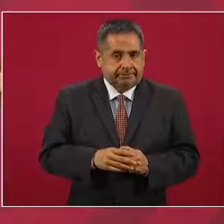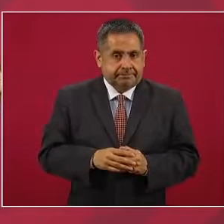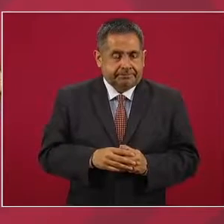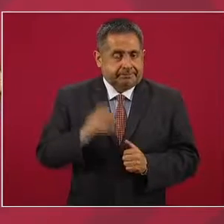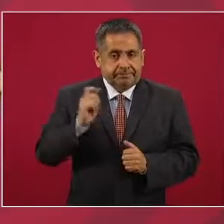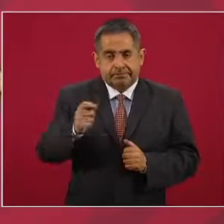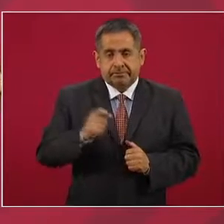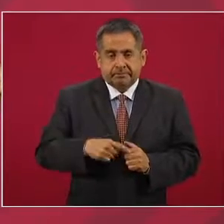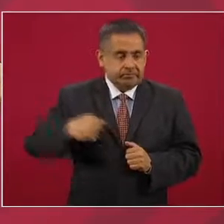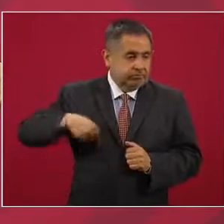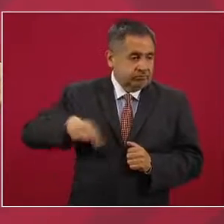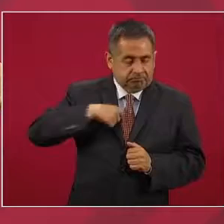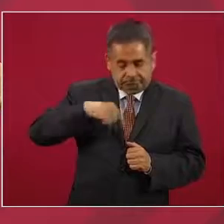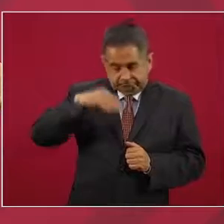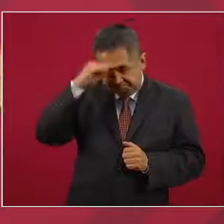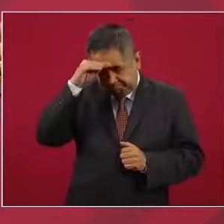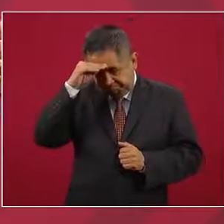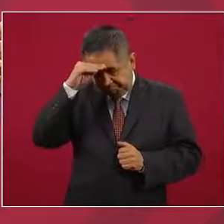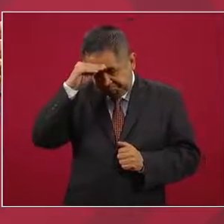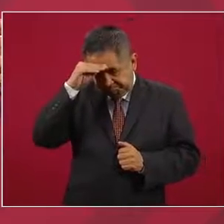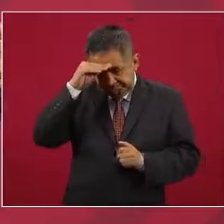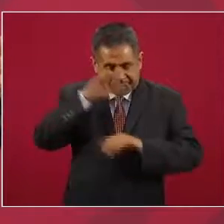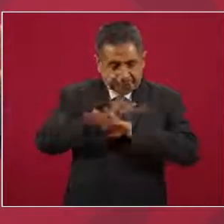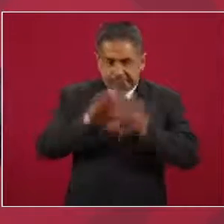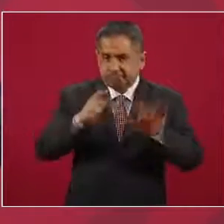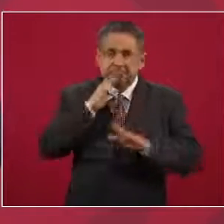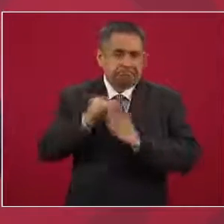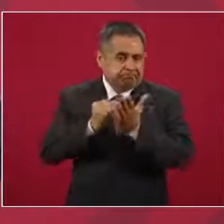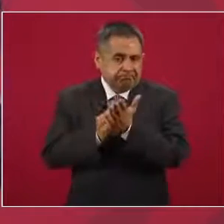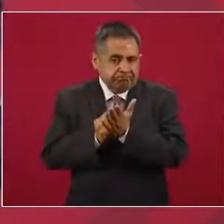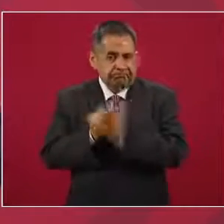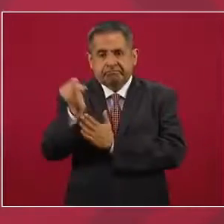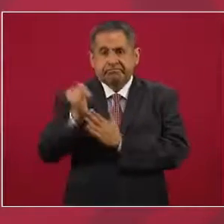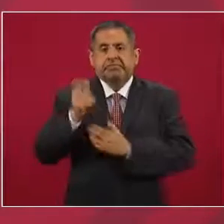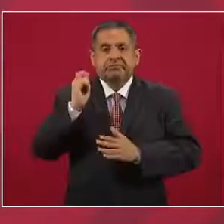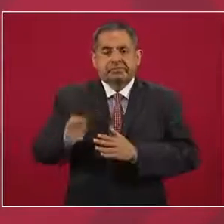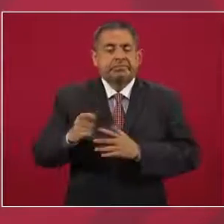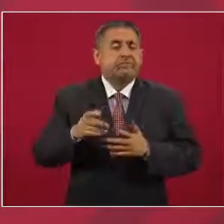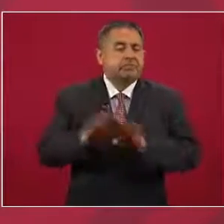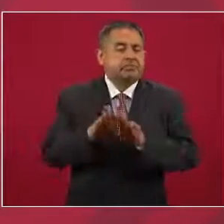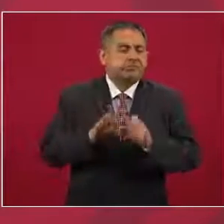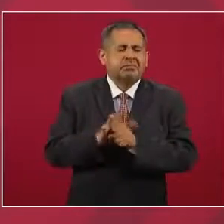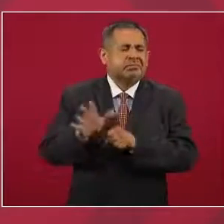se haya tomado la decisión de abrir